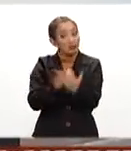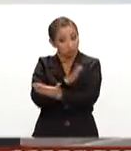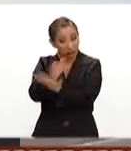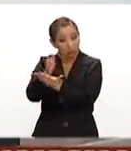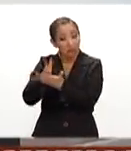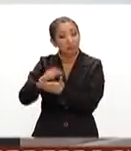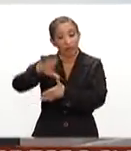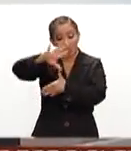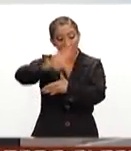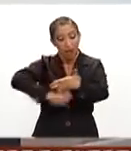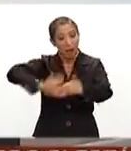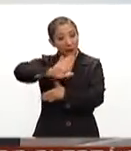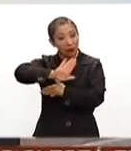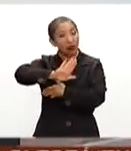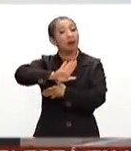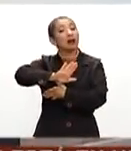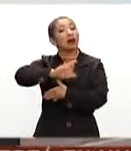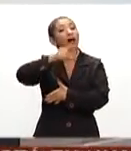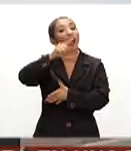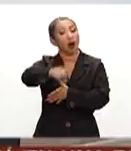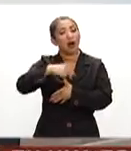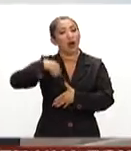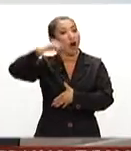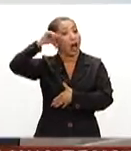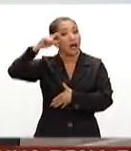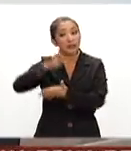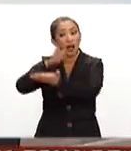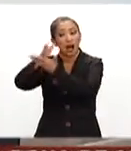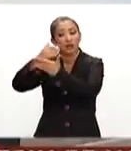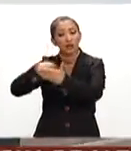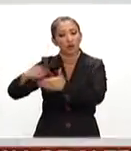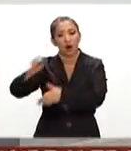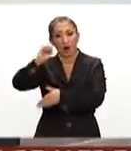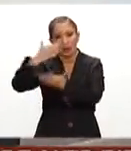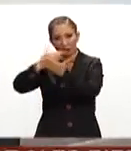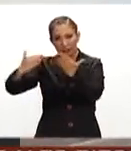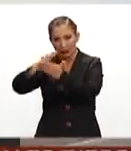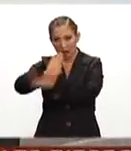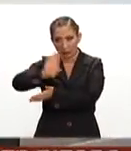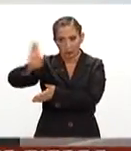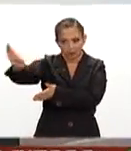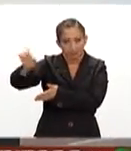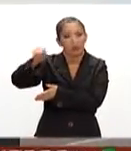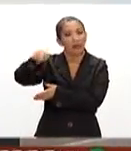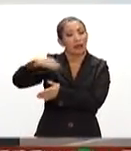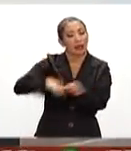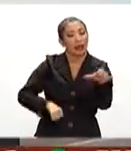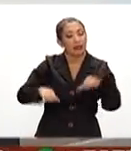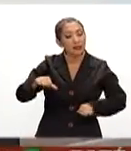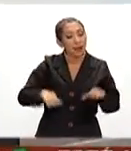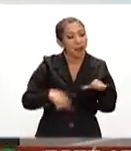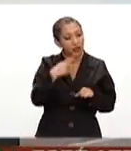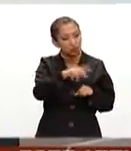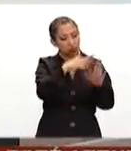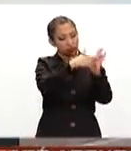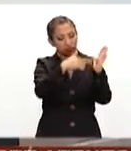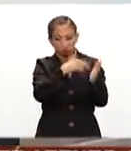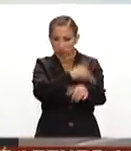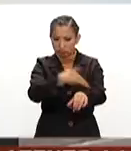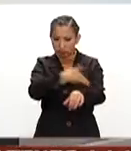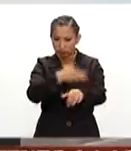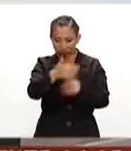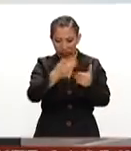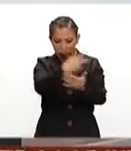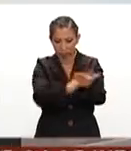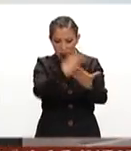del continente americano, uno de Asia y uno del Medio Oriente. Esta actividad, basada en los procedimientos de